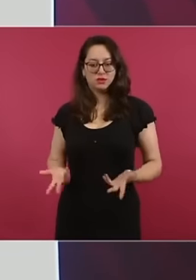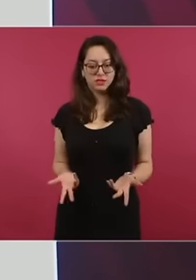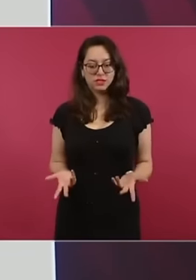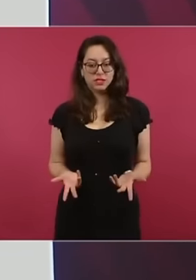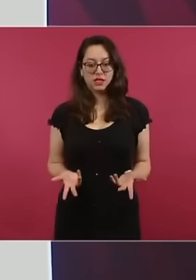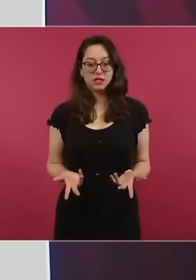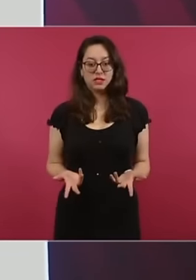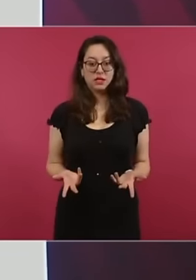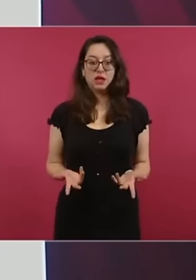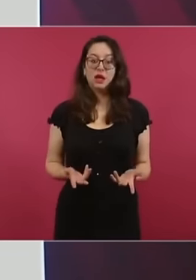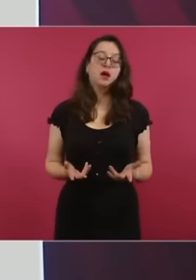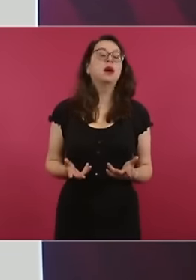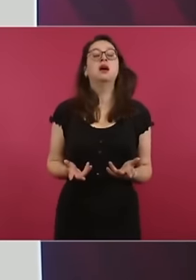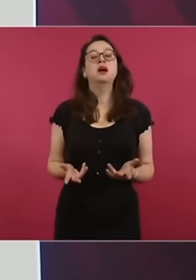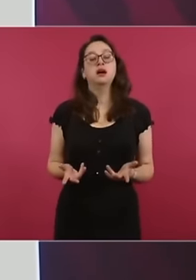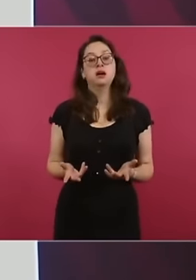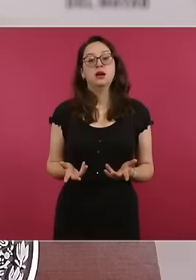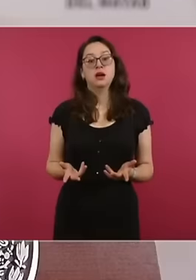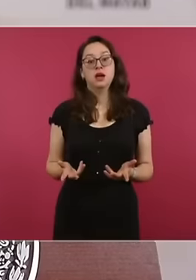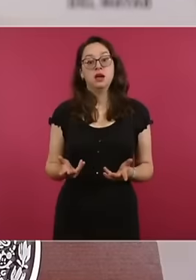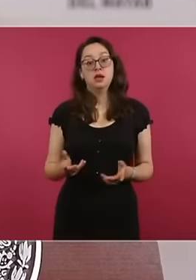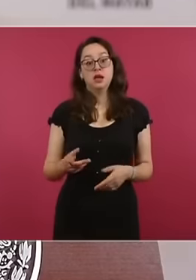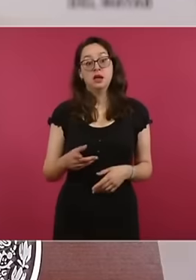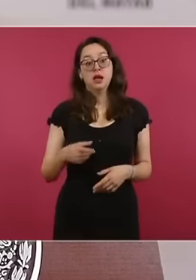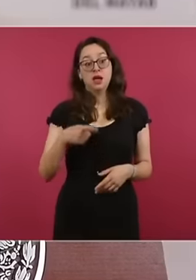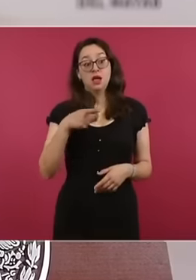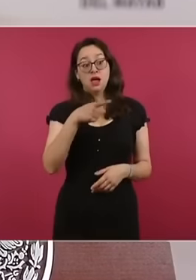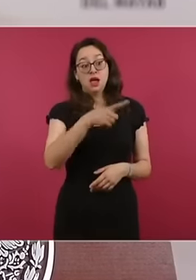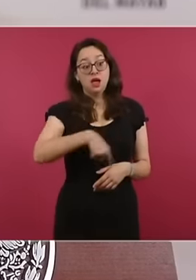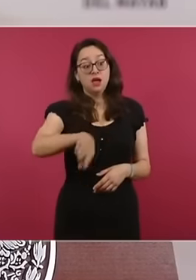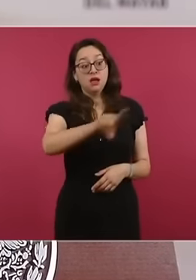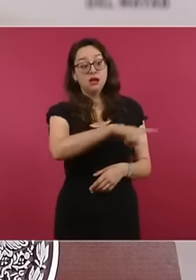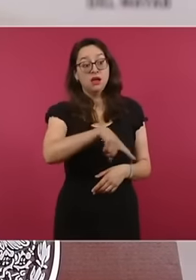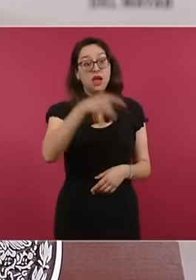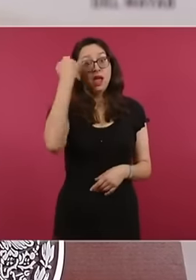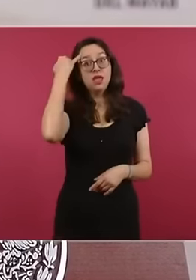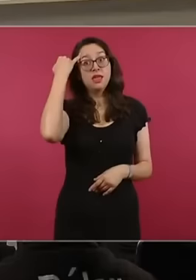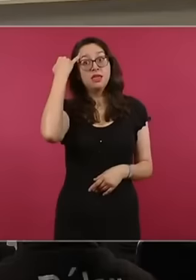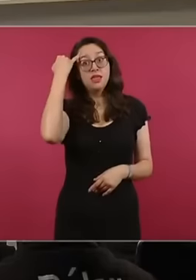importar petróleo crudo, porque para allá íbamos.